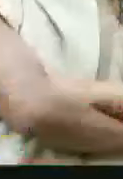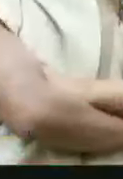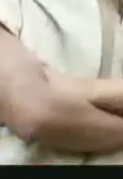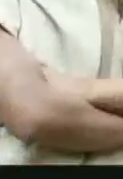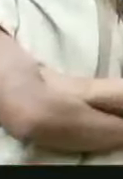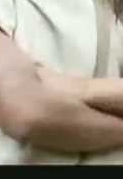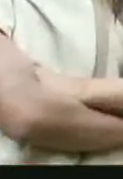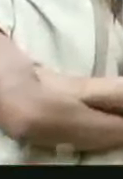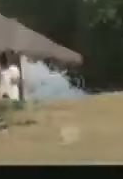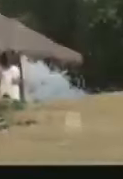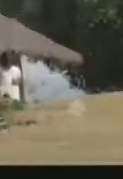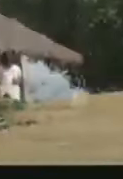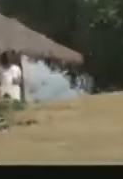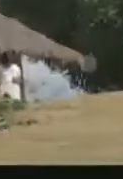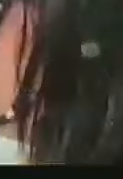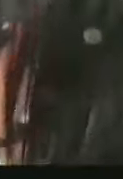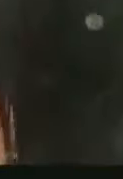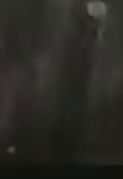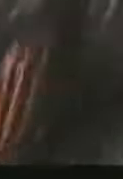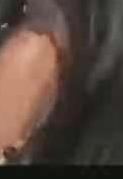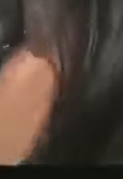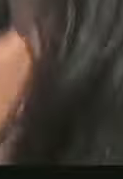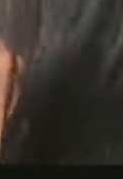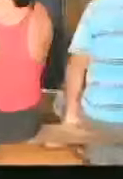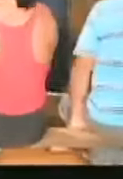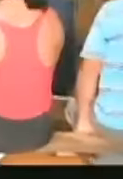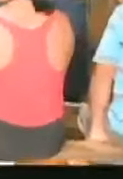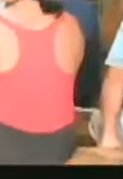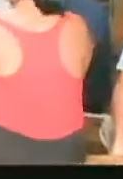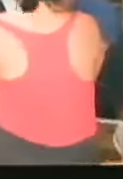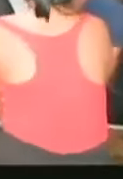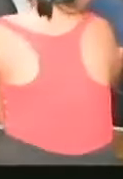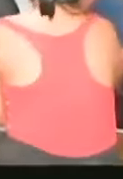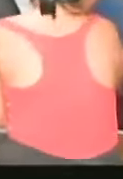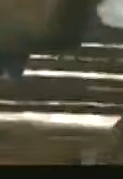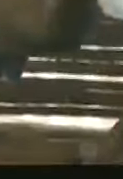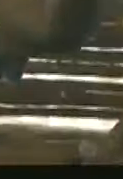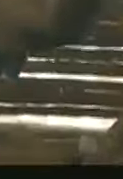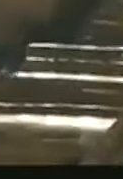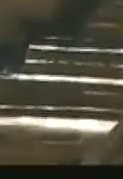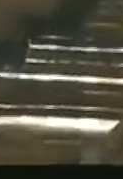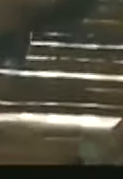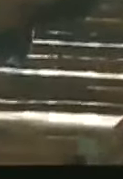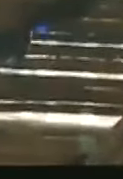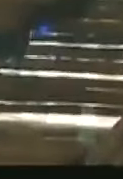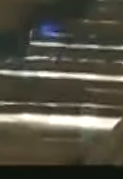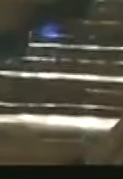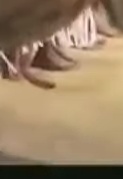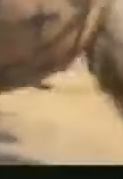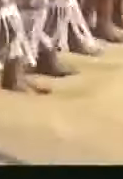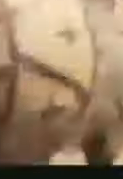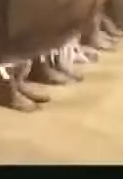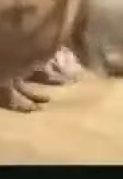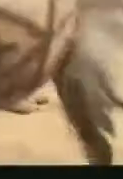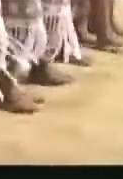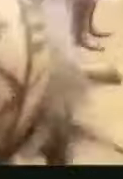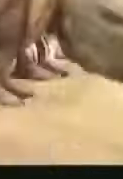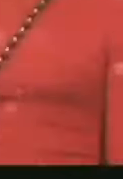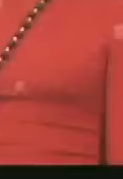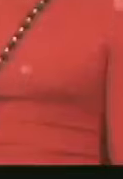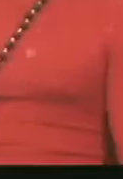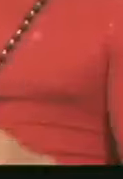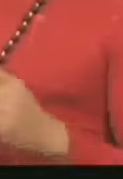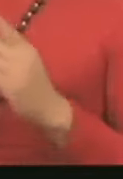resistencia histórica para la batalla por la identidad y por la auténtica humanidad, son los pueblos indígenas de nuestra